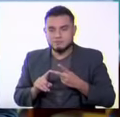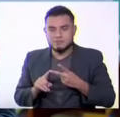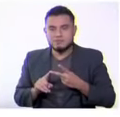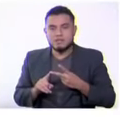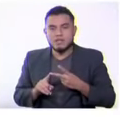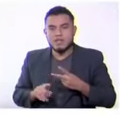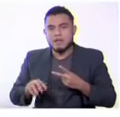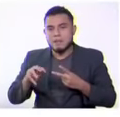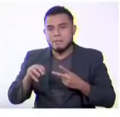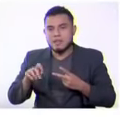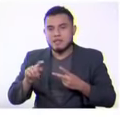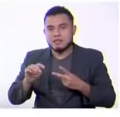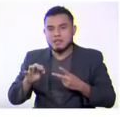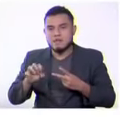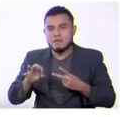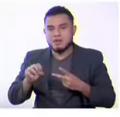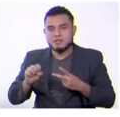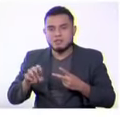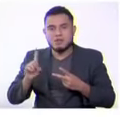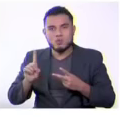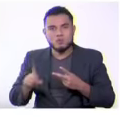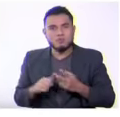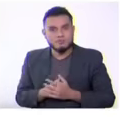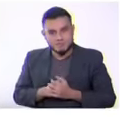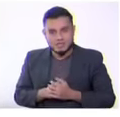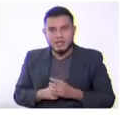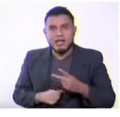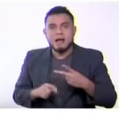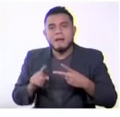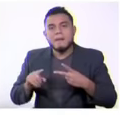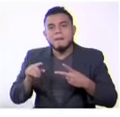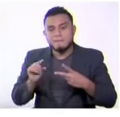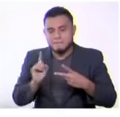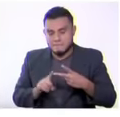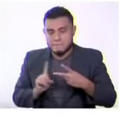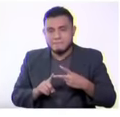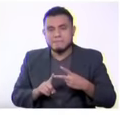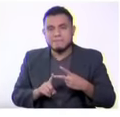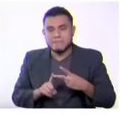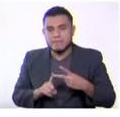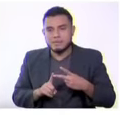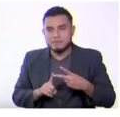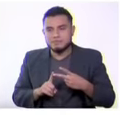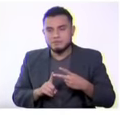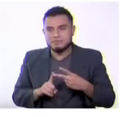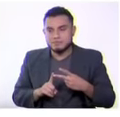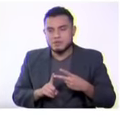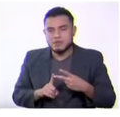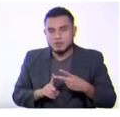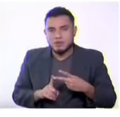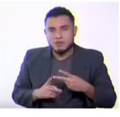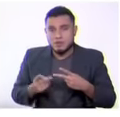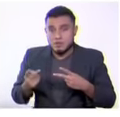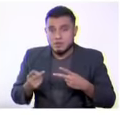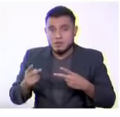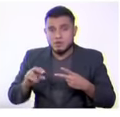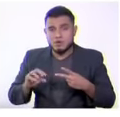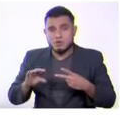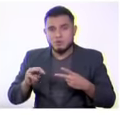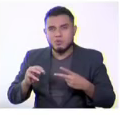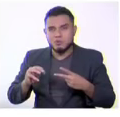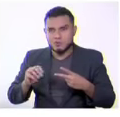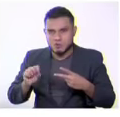la metafase 1. En la metafase 1, los pares de cromosomas